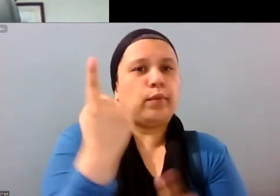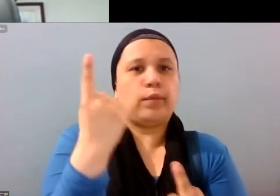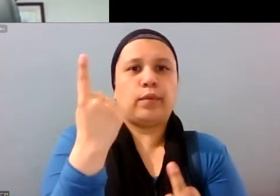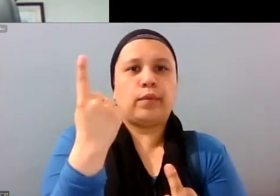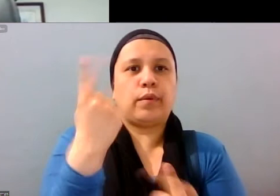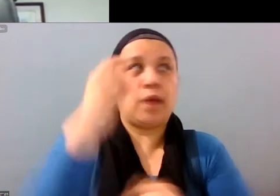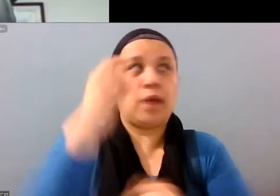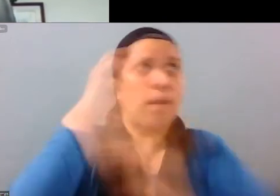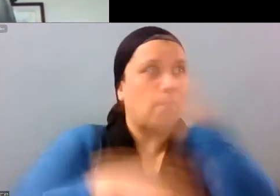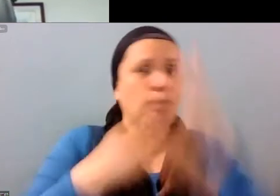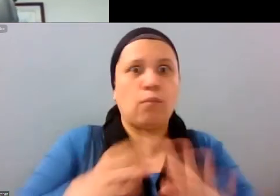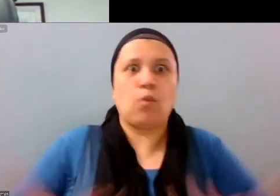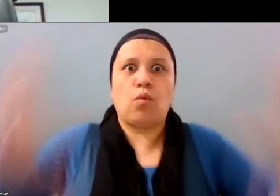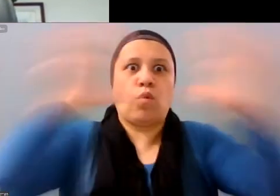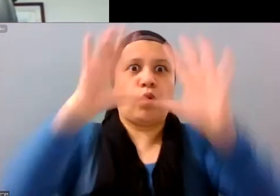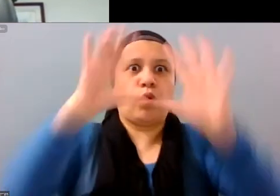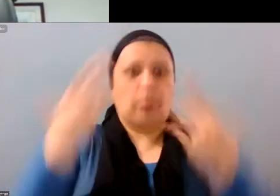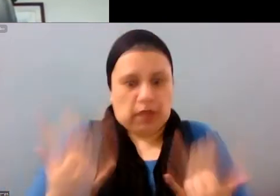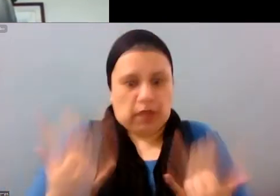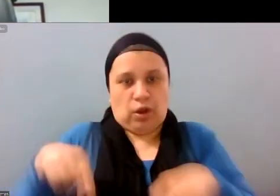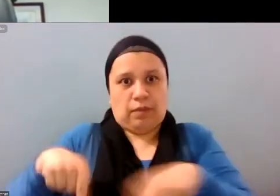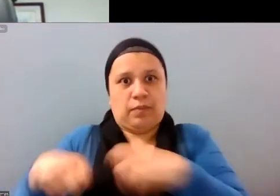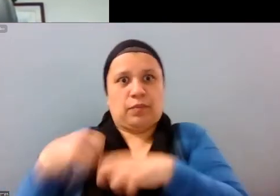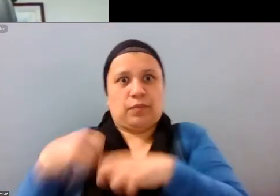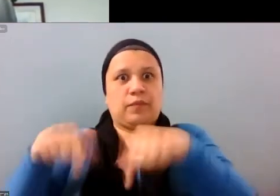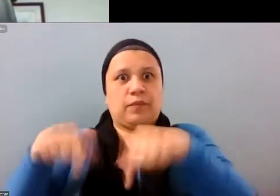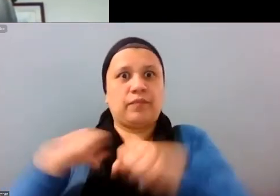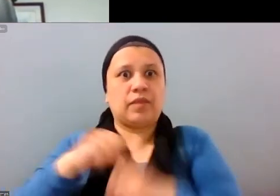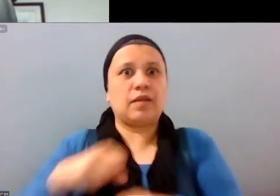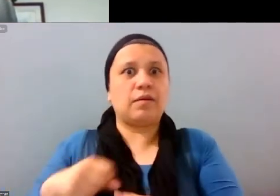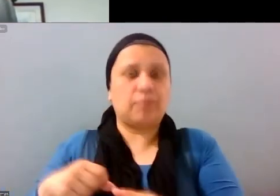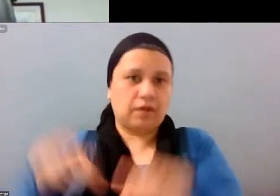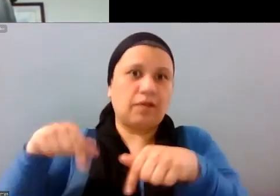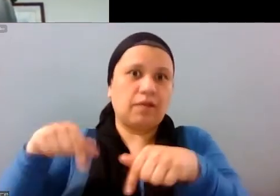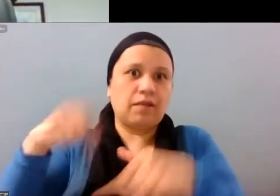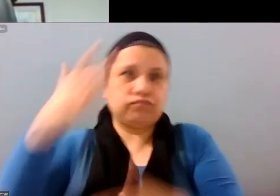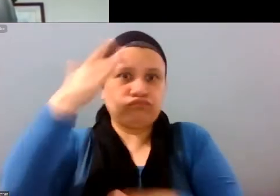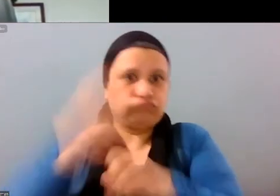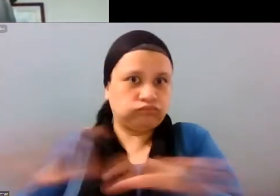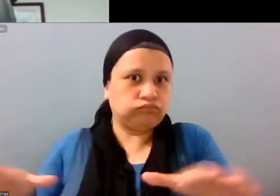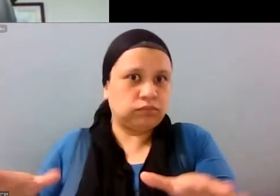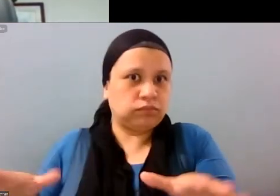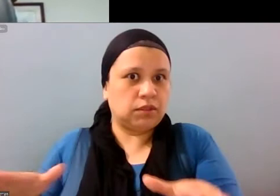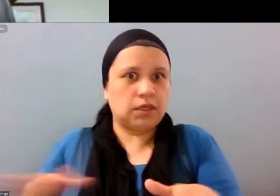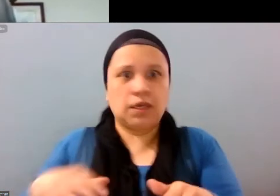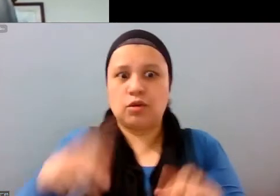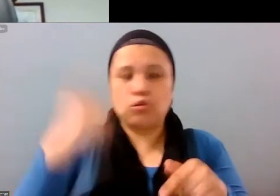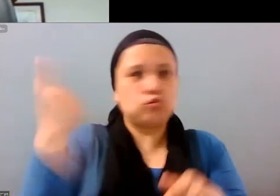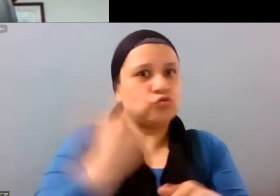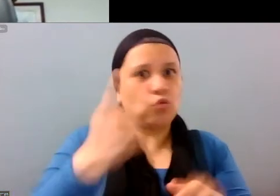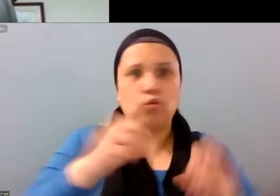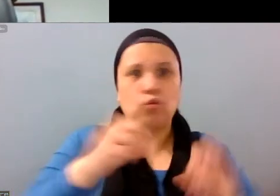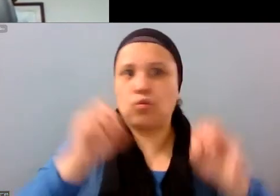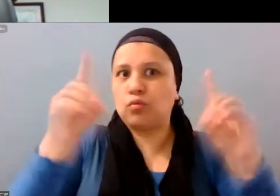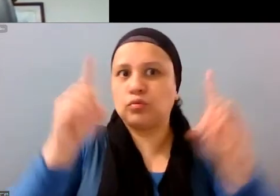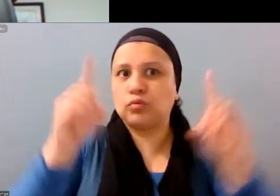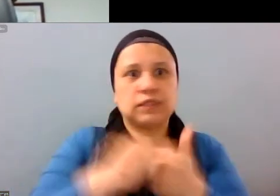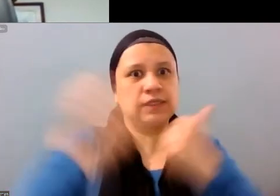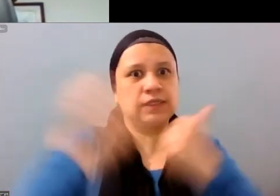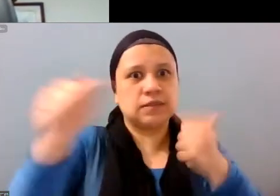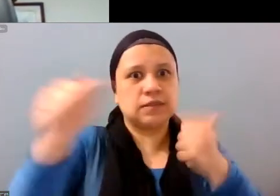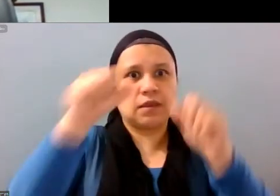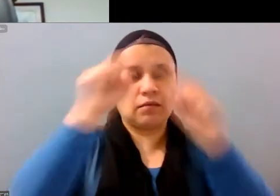responder a una situación como la que hemos enfrentado en el 2020 no ha habido otra solamente educación a distancia ahora bien cuál es